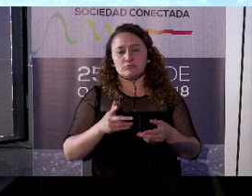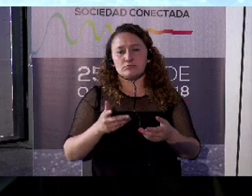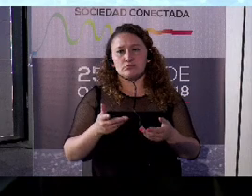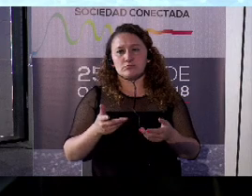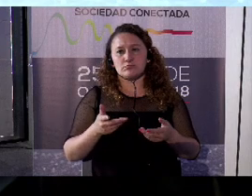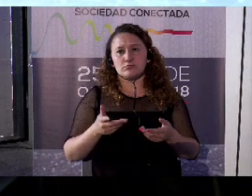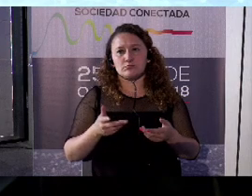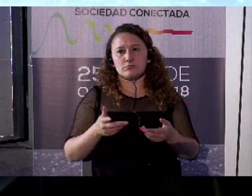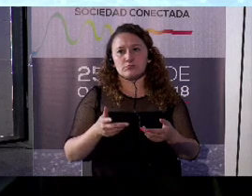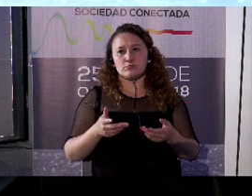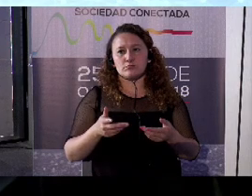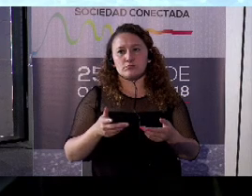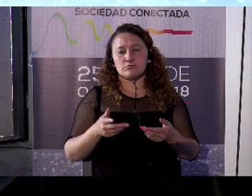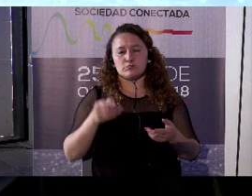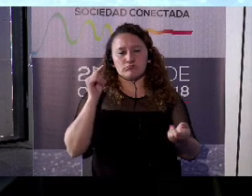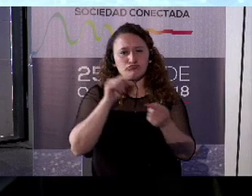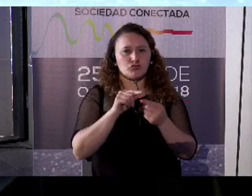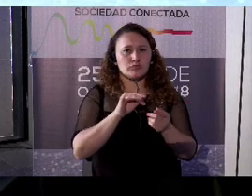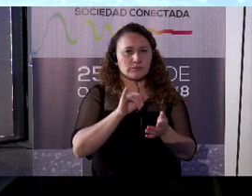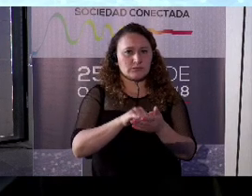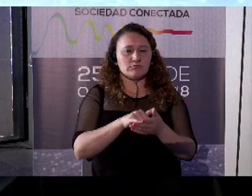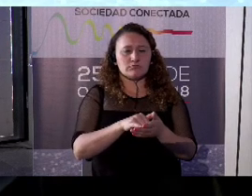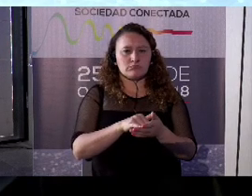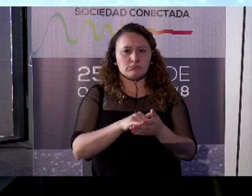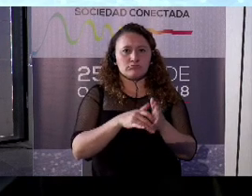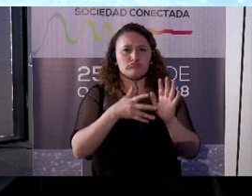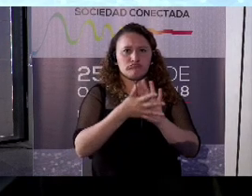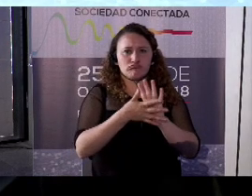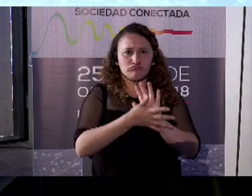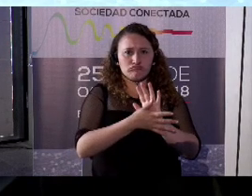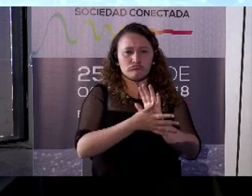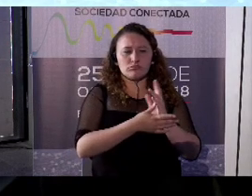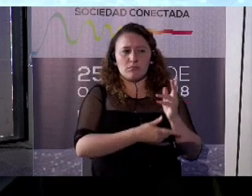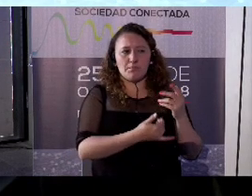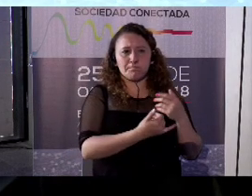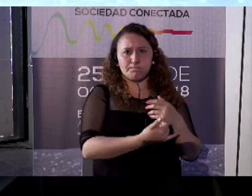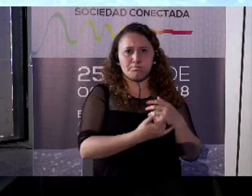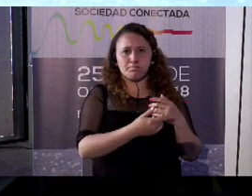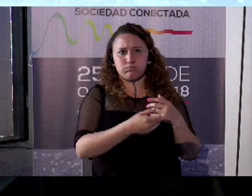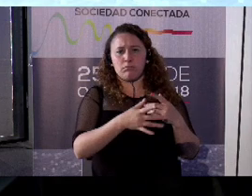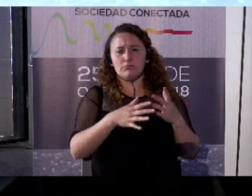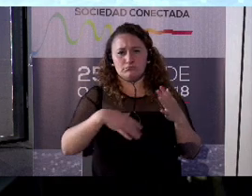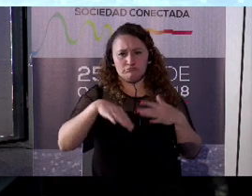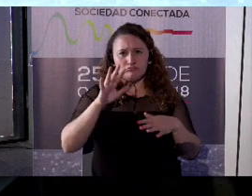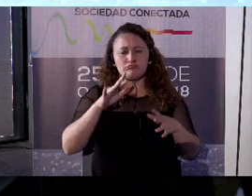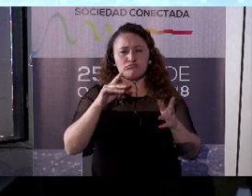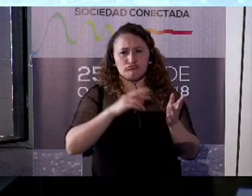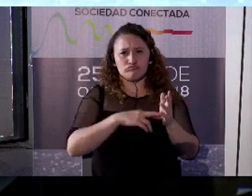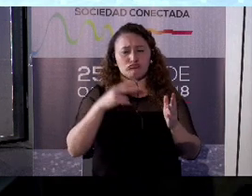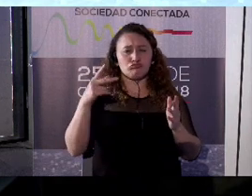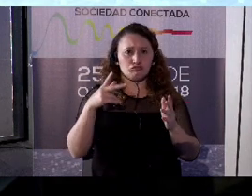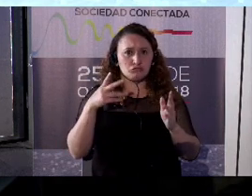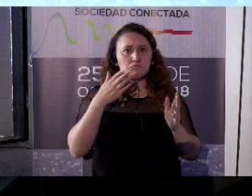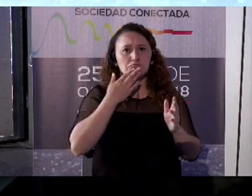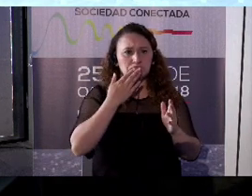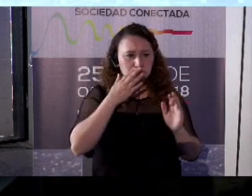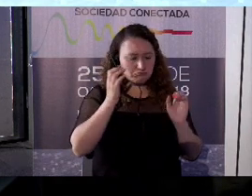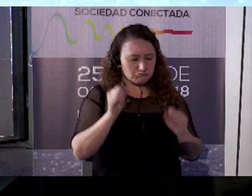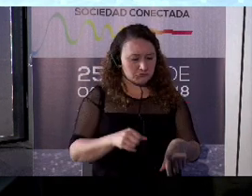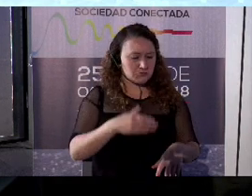eh se trata y la base de datos en este momento es madura la tecnología está madura